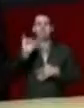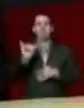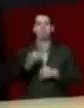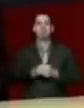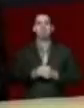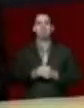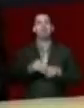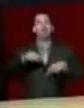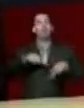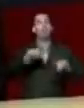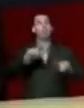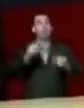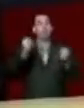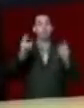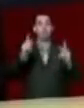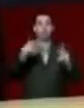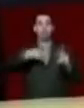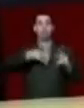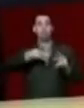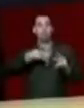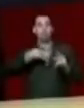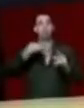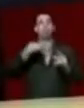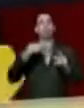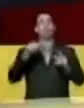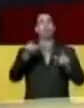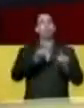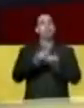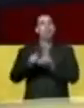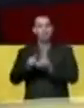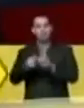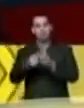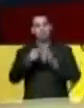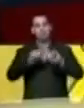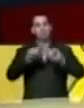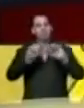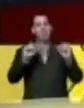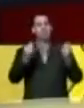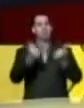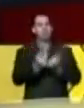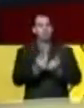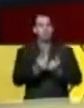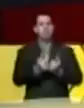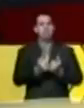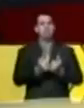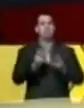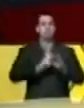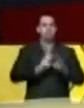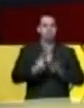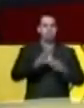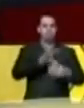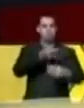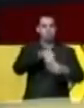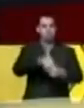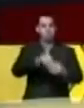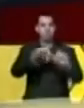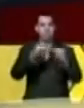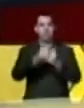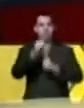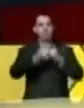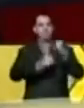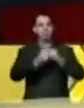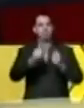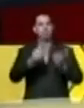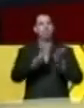mientras ante la múltiple solicitud de los ciudadanos así como los reclamos de las distintas asociaciones de profesionales vinculadas al área de la construcción